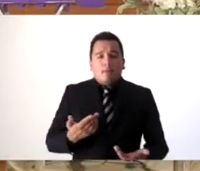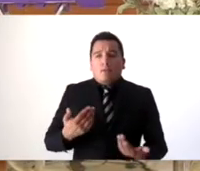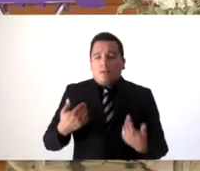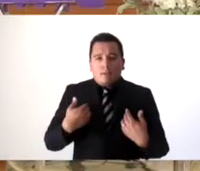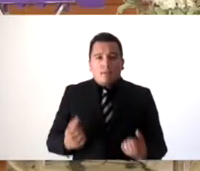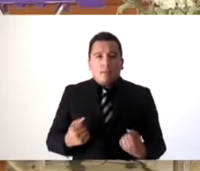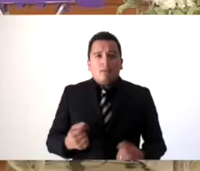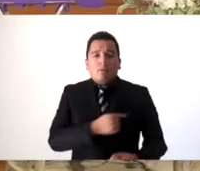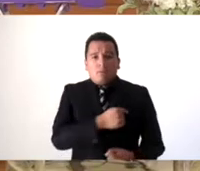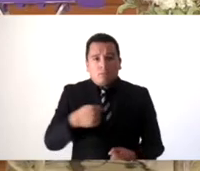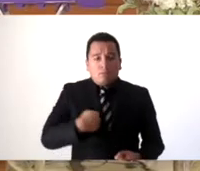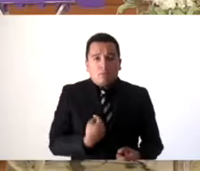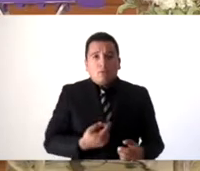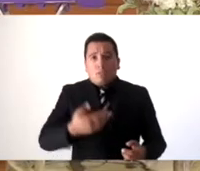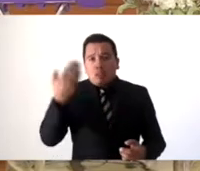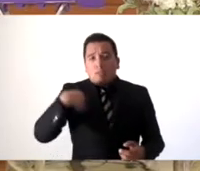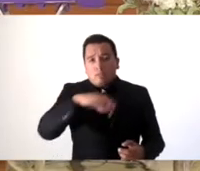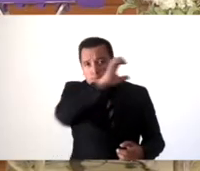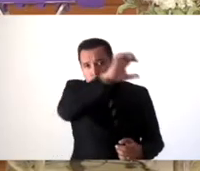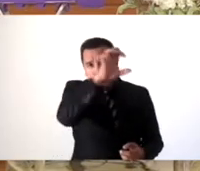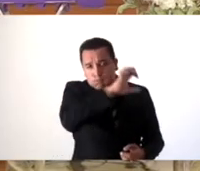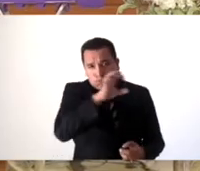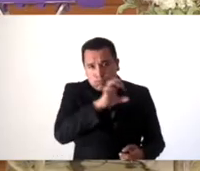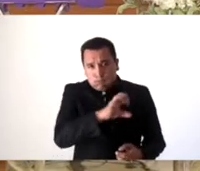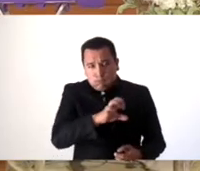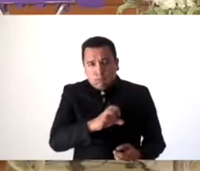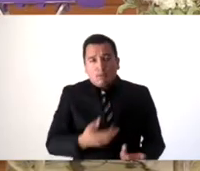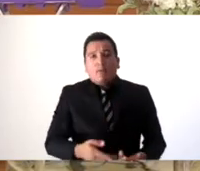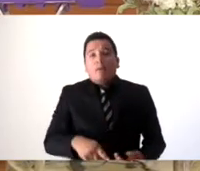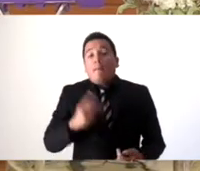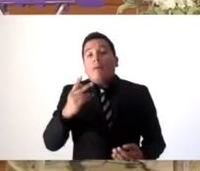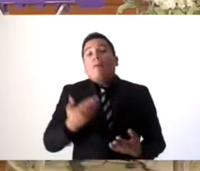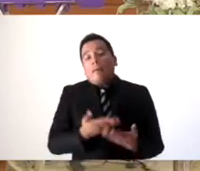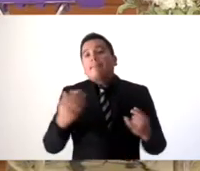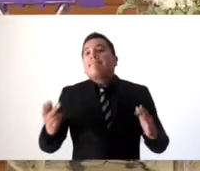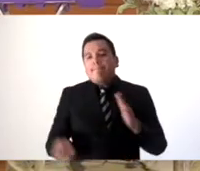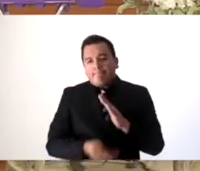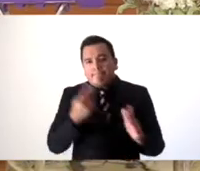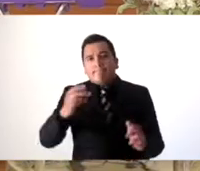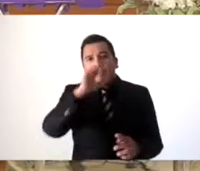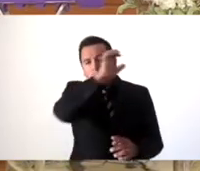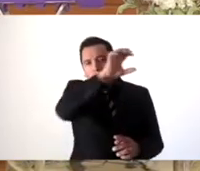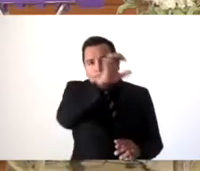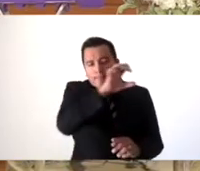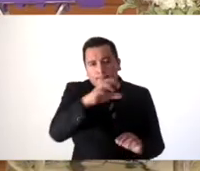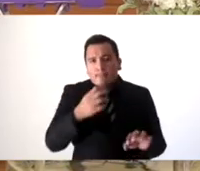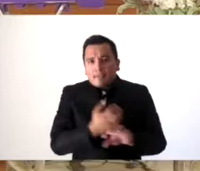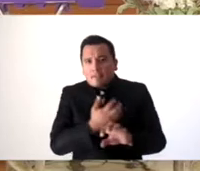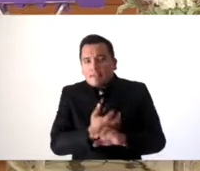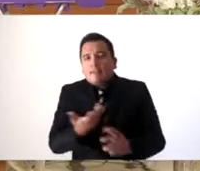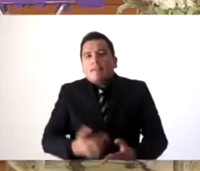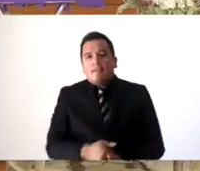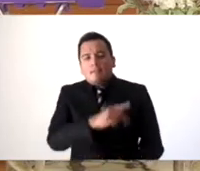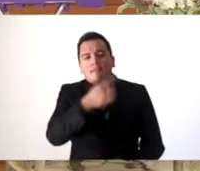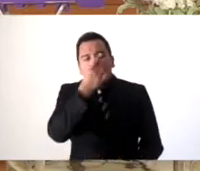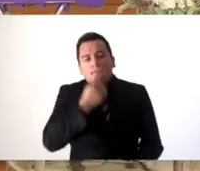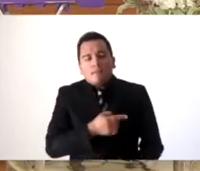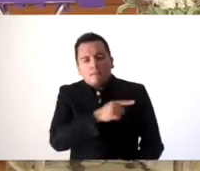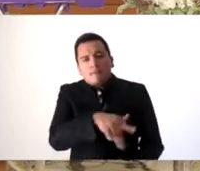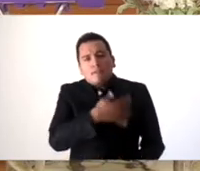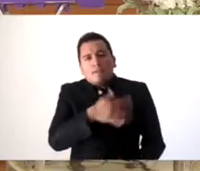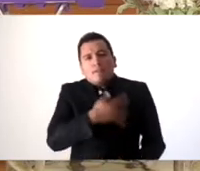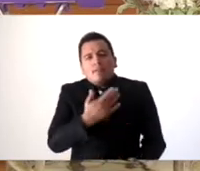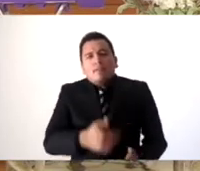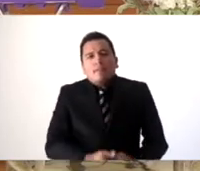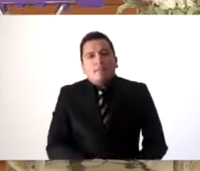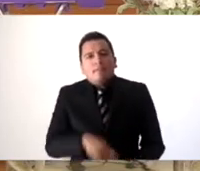un pasado federalista y ahora tenemos también un presente federalista en materia electoral. ¿Cuál es la reflexión tuya desde